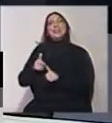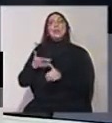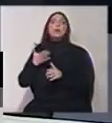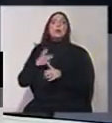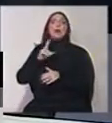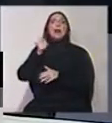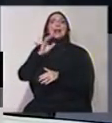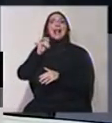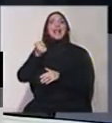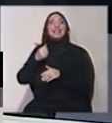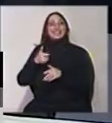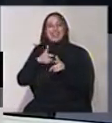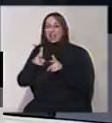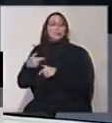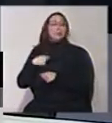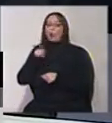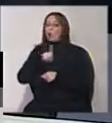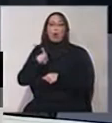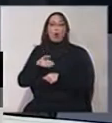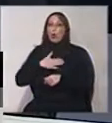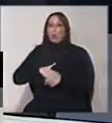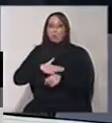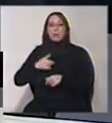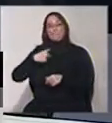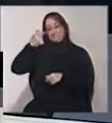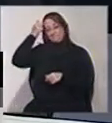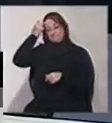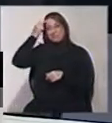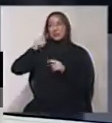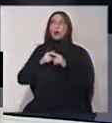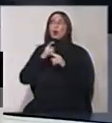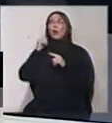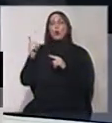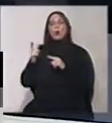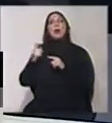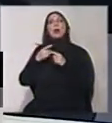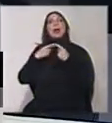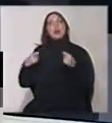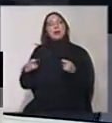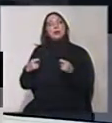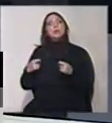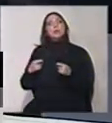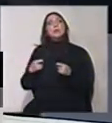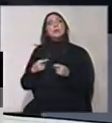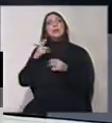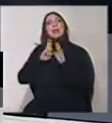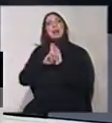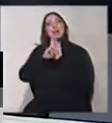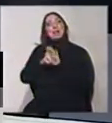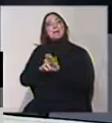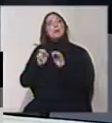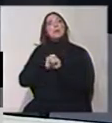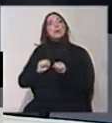la frontera. Yo eso no lo comparto. Estoy pensando, repito, en lo otro, en una cosa que en tal caso lo que representa es la posibilidad